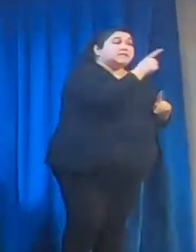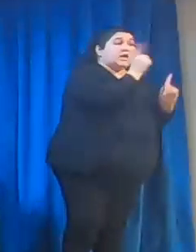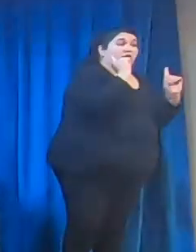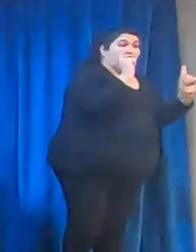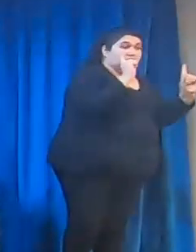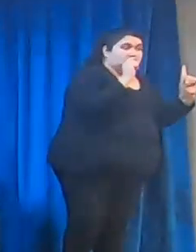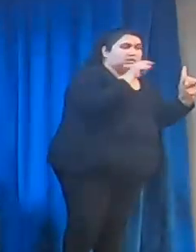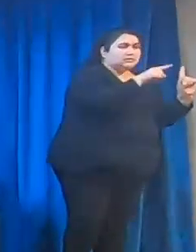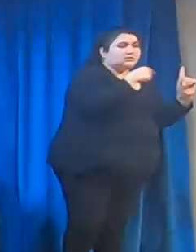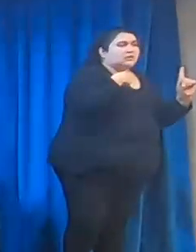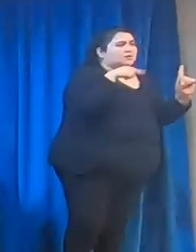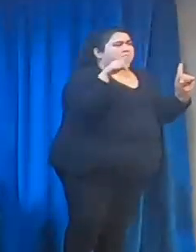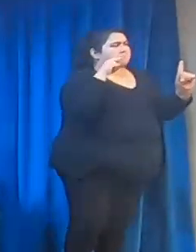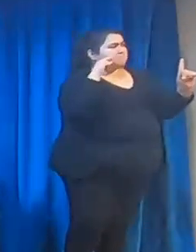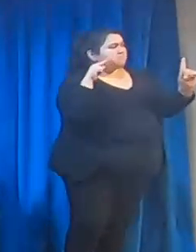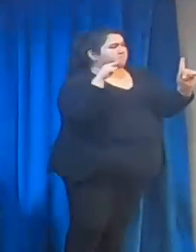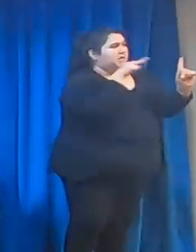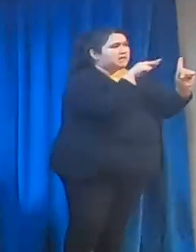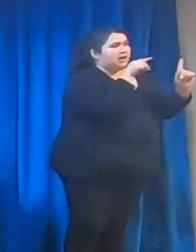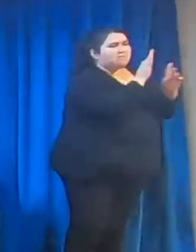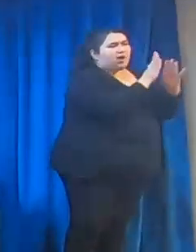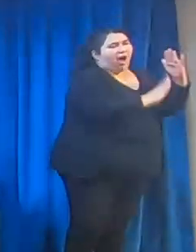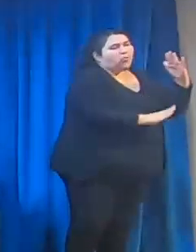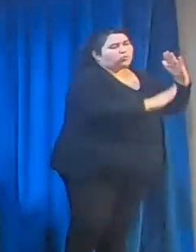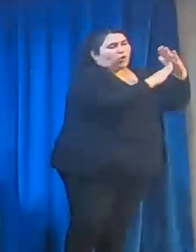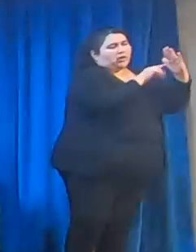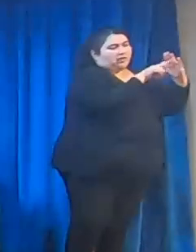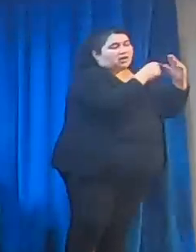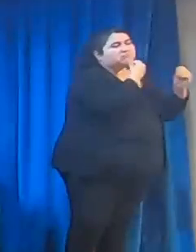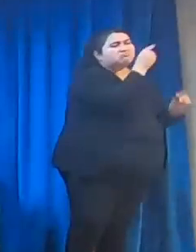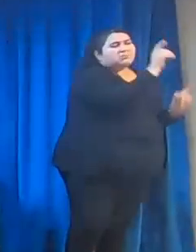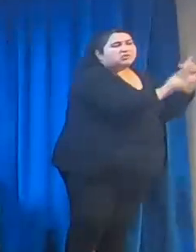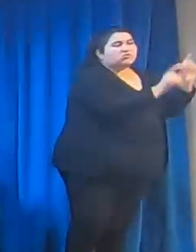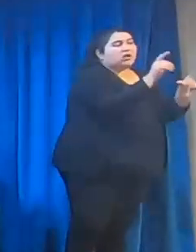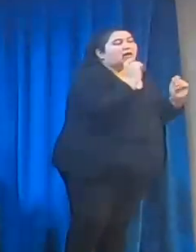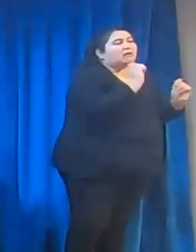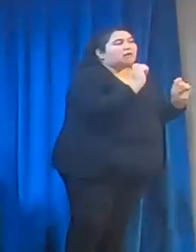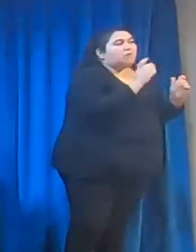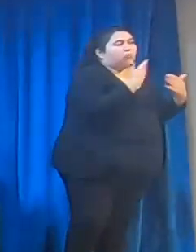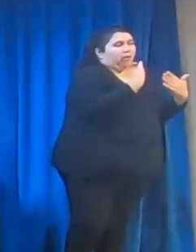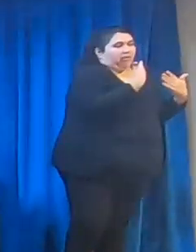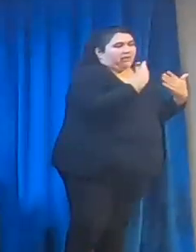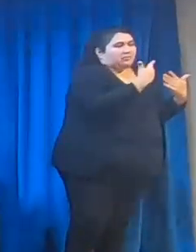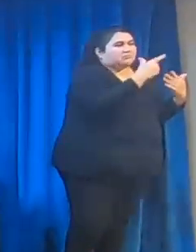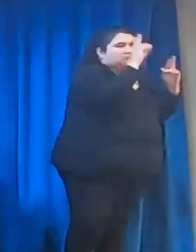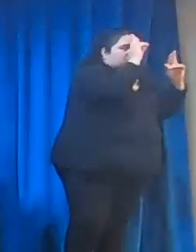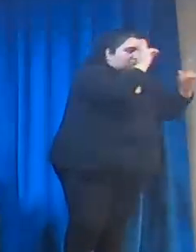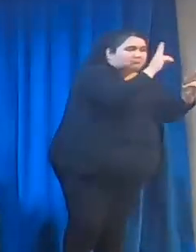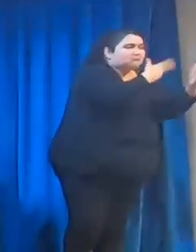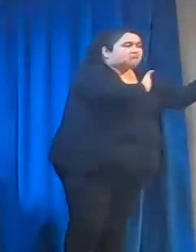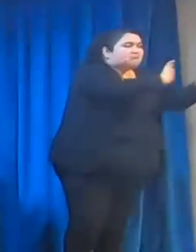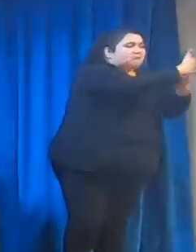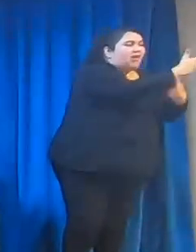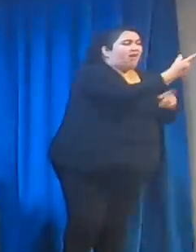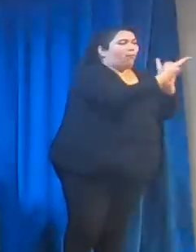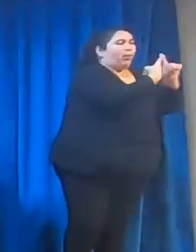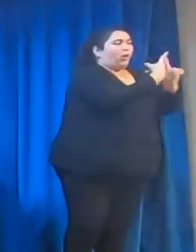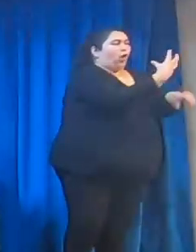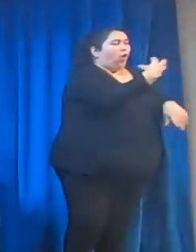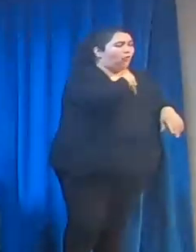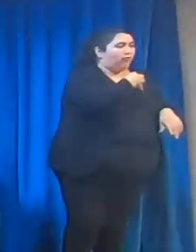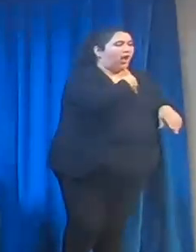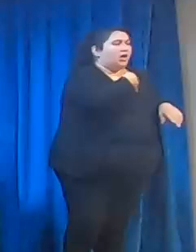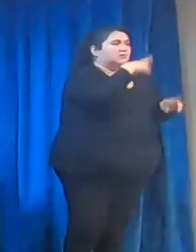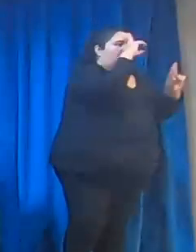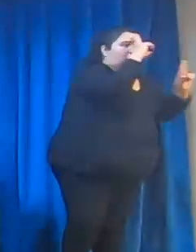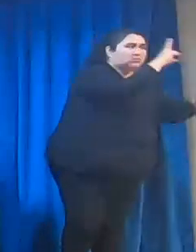profesores, los estudiantes reconocían como autoridad aquellos con quienes podían establecer vínculos de confianza y de respeto